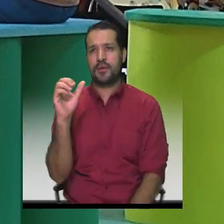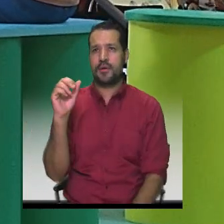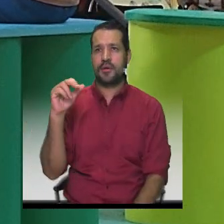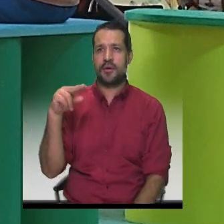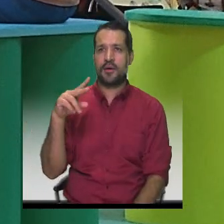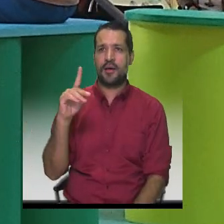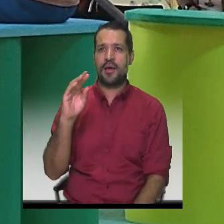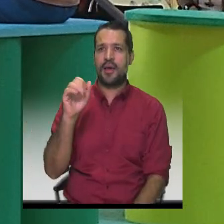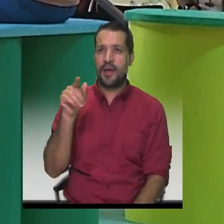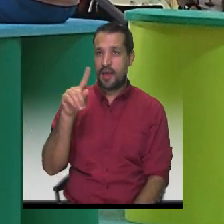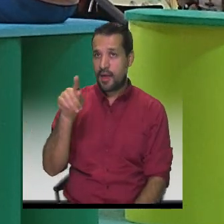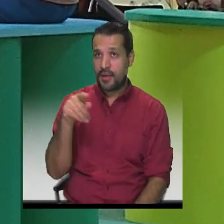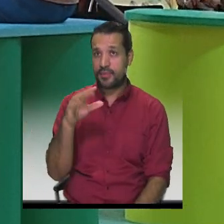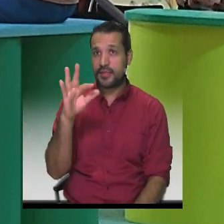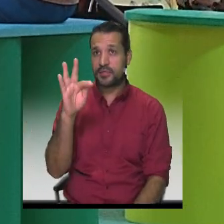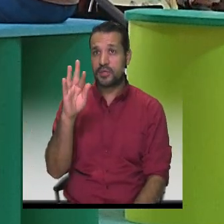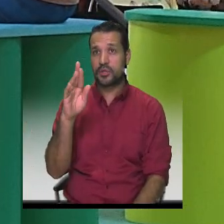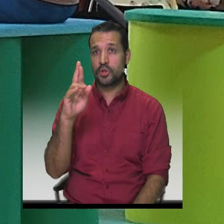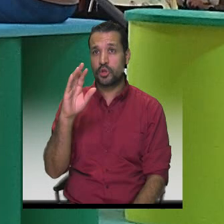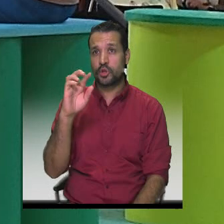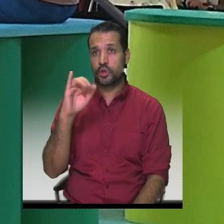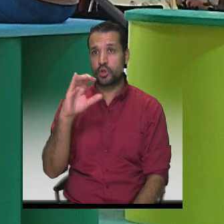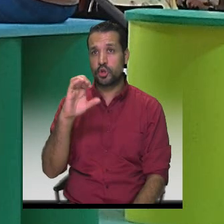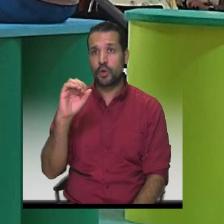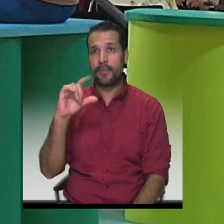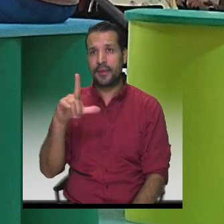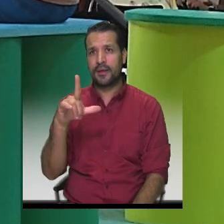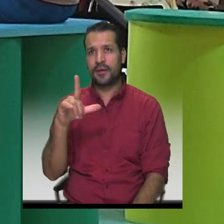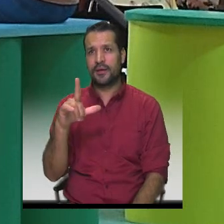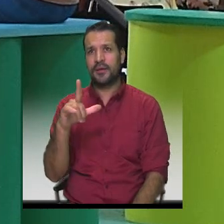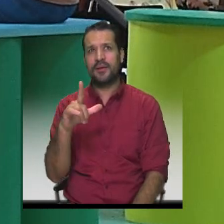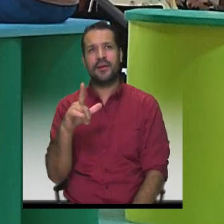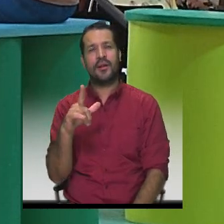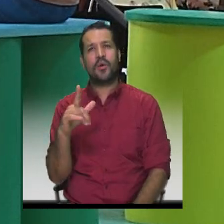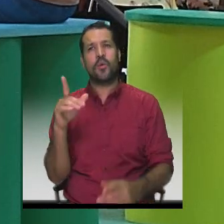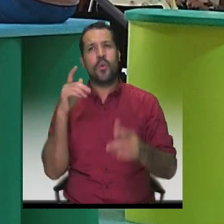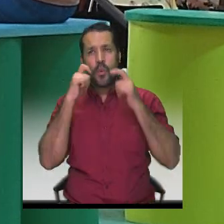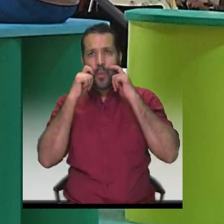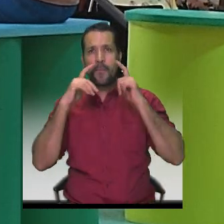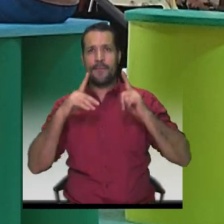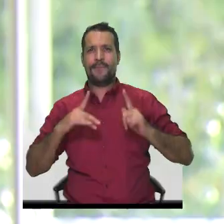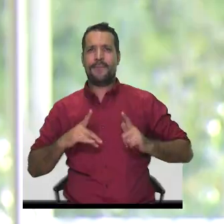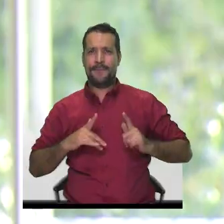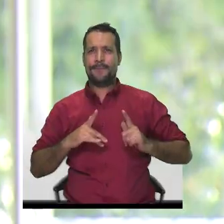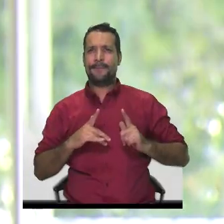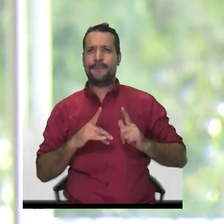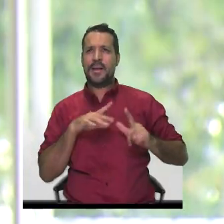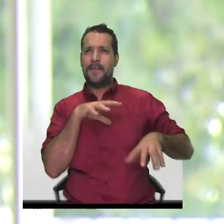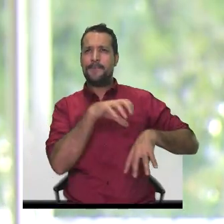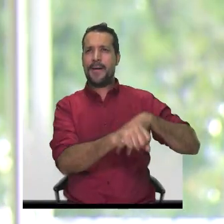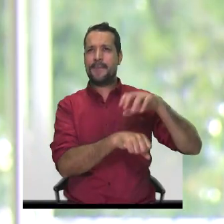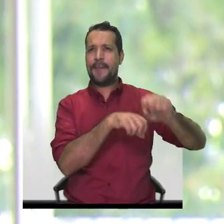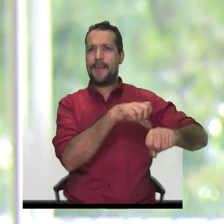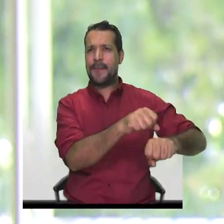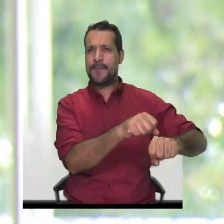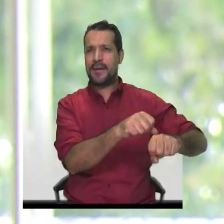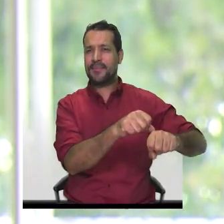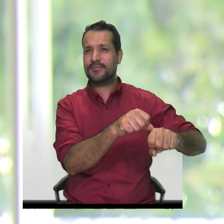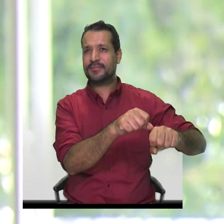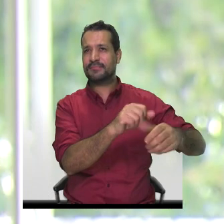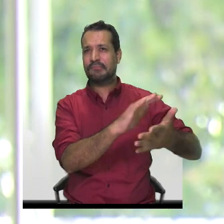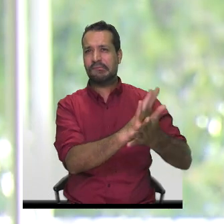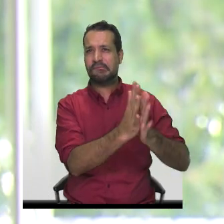están altamente amenazados por la presión humana y sin embargo, a pesar de la degradación de nuestros